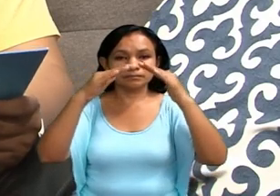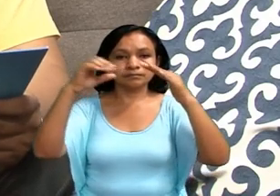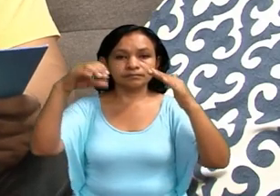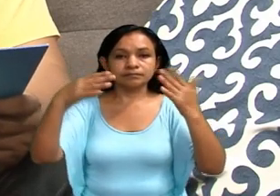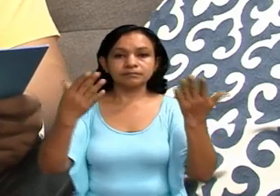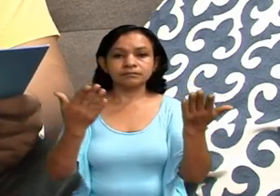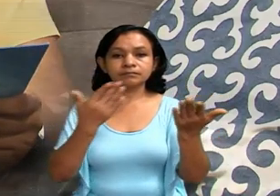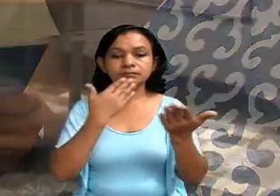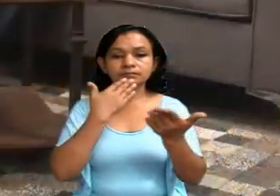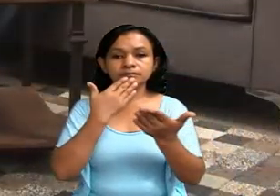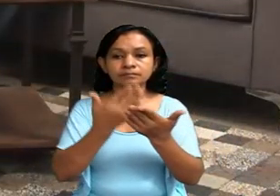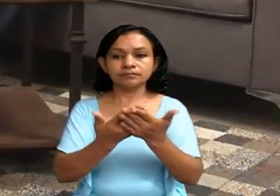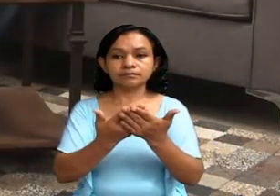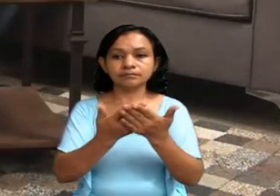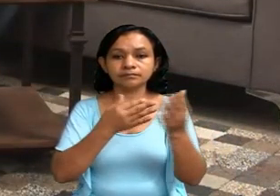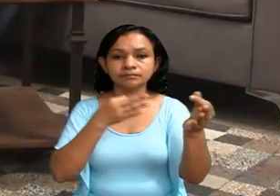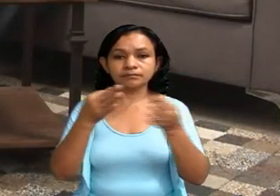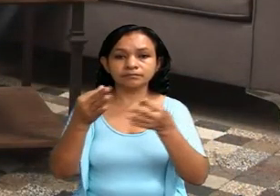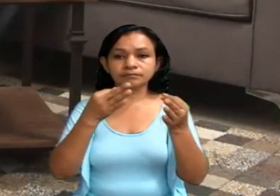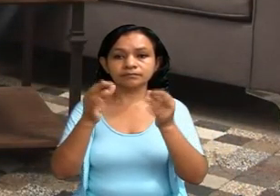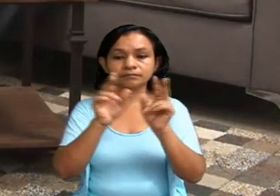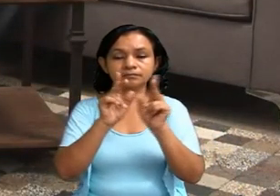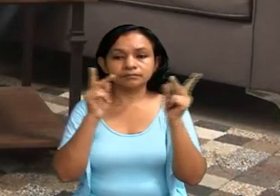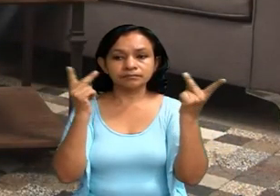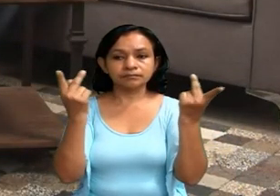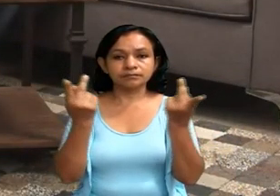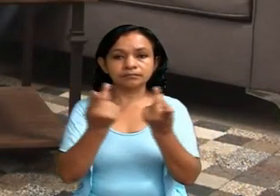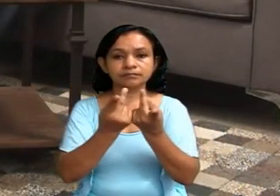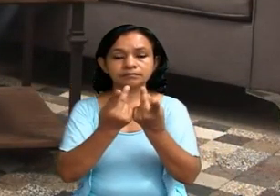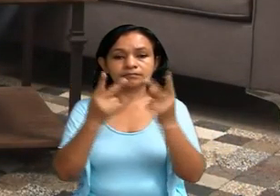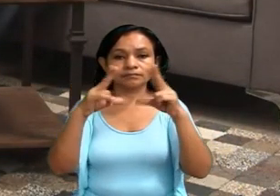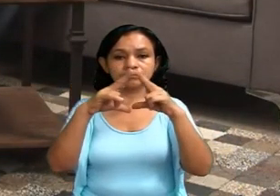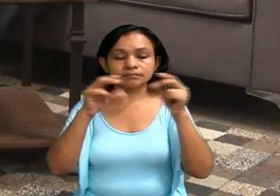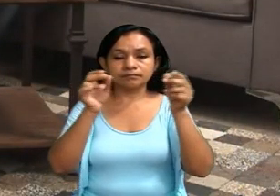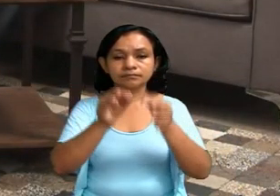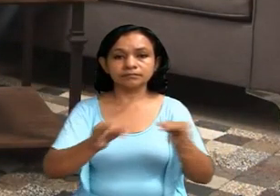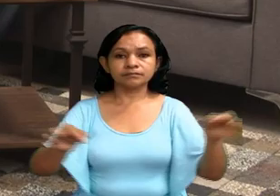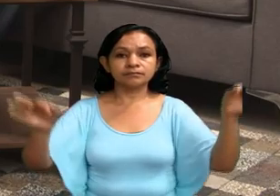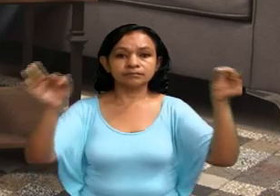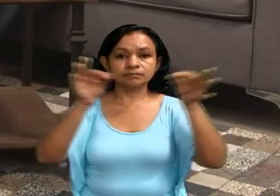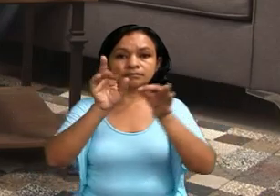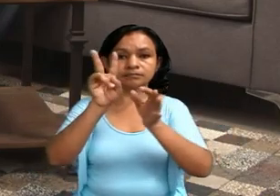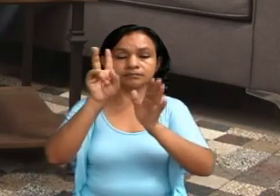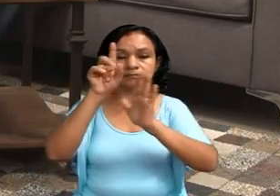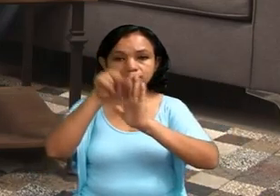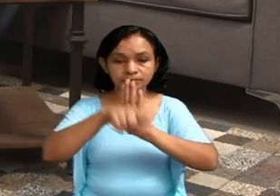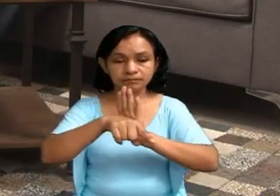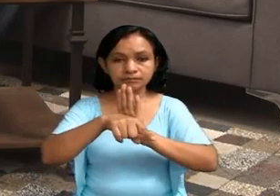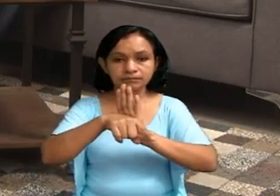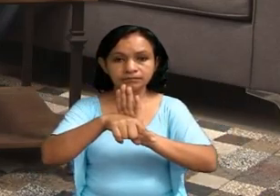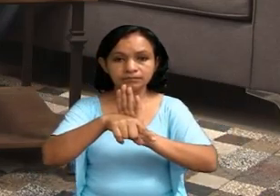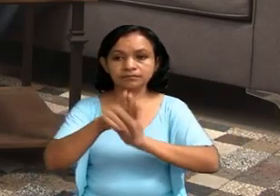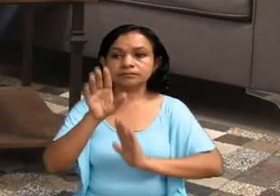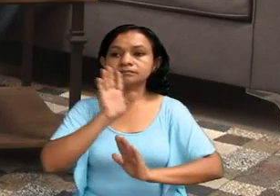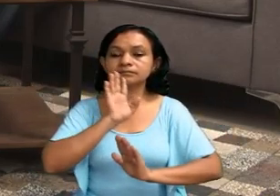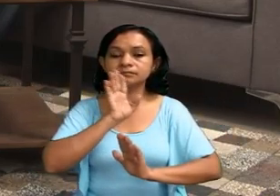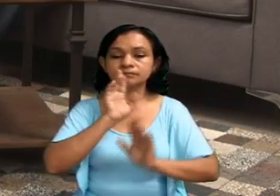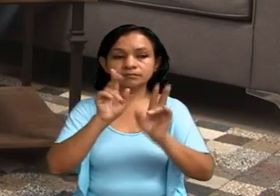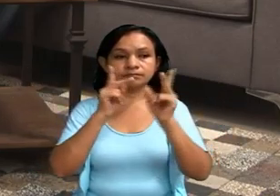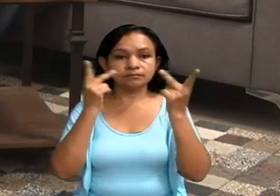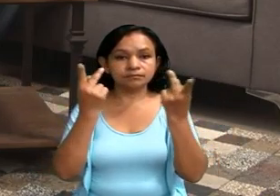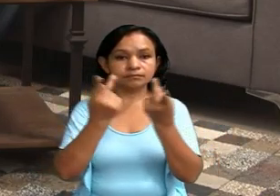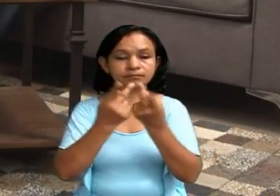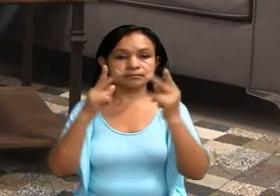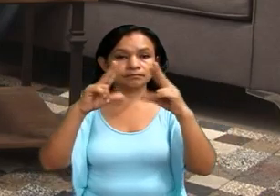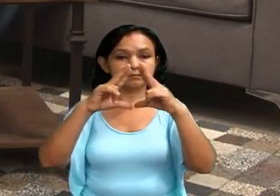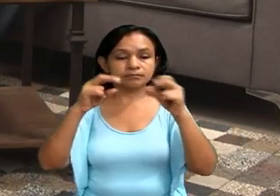Compañero, si usted tiene algo que compartir con el pueblo nicaragüense que considere importante, en dos minutos que pudiéramos conversar con el pueblo nicaragüense a partir